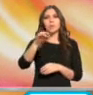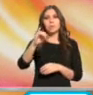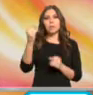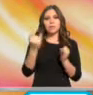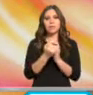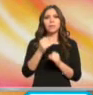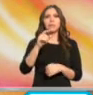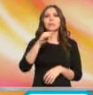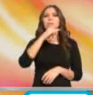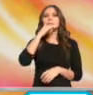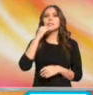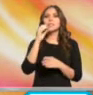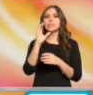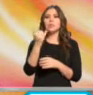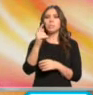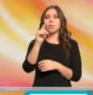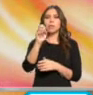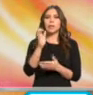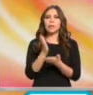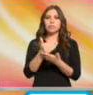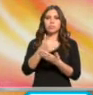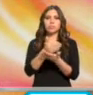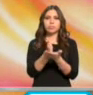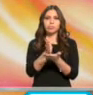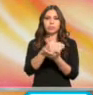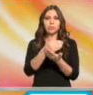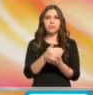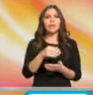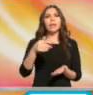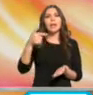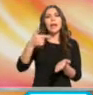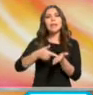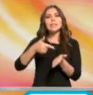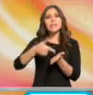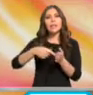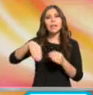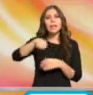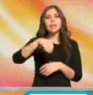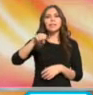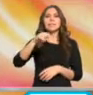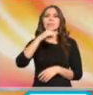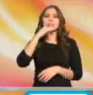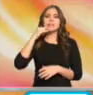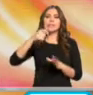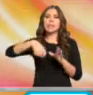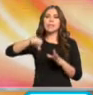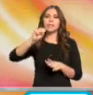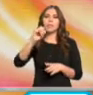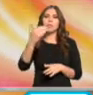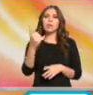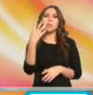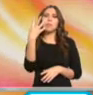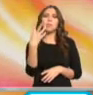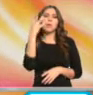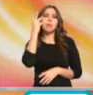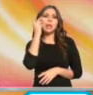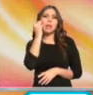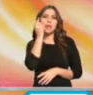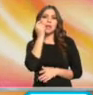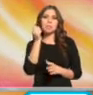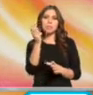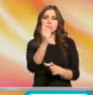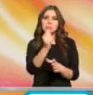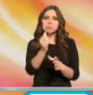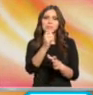un chipotle picado con un poco de su adobo. Aceite para freír. Salsa de soya. Y 4 limones. el Oye, jugo.